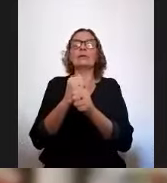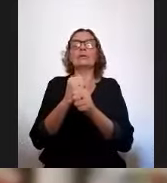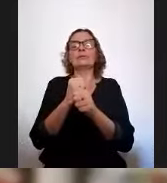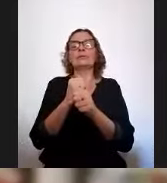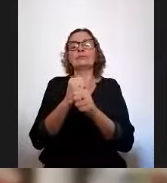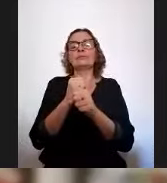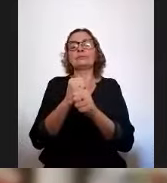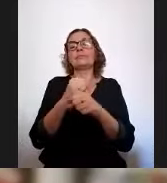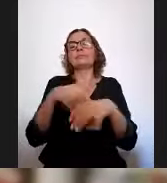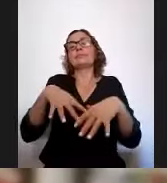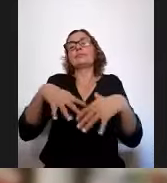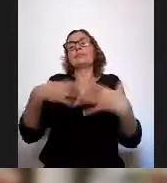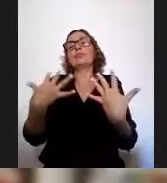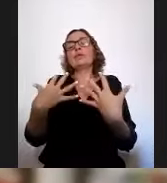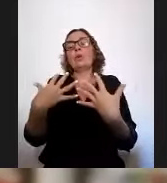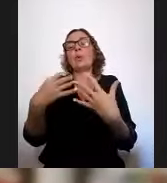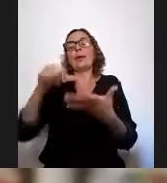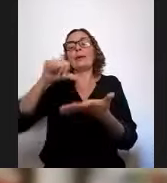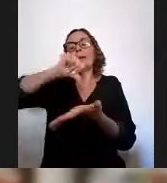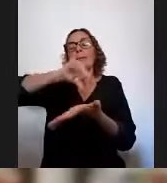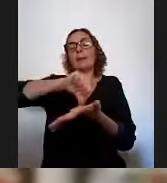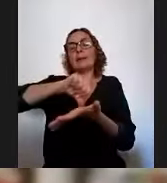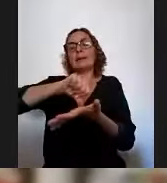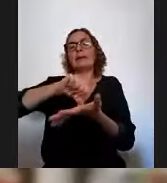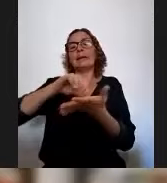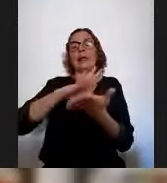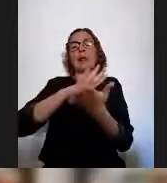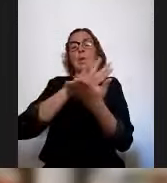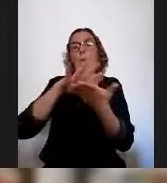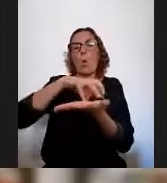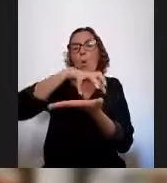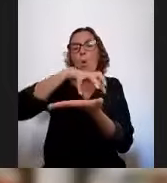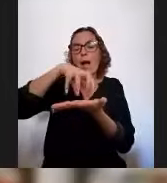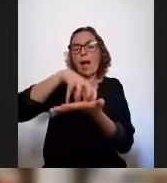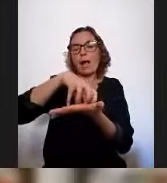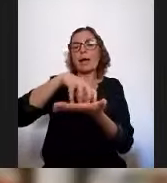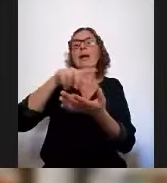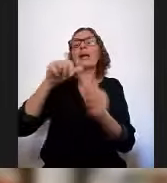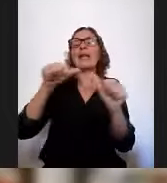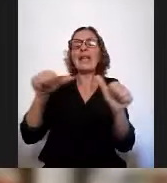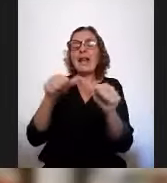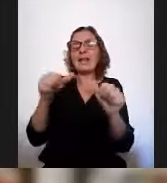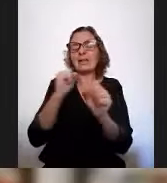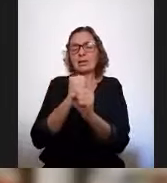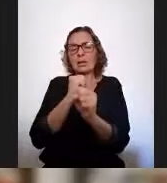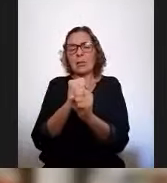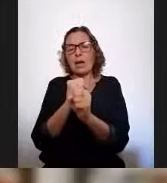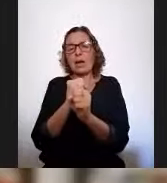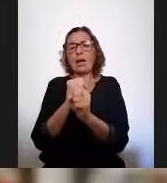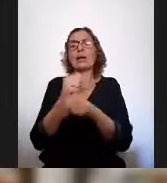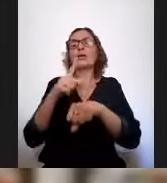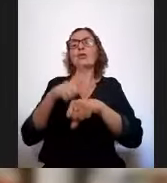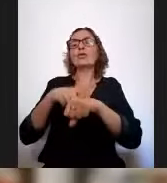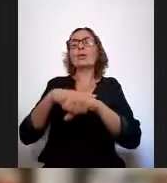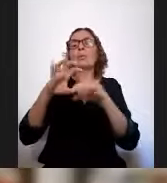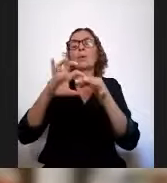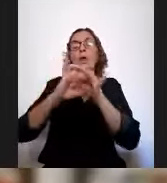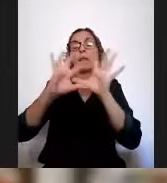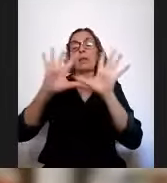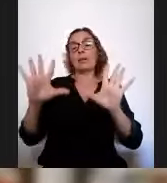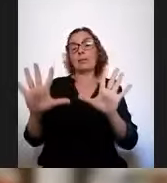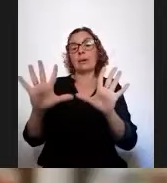¿Cuál es el país? ¿Cuál es la región? ¿A qué se dedica? ¿Qué hace en su tiempo libre? Porque capaz que esto